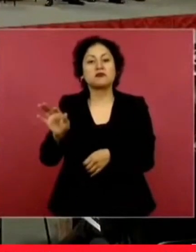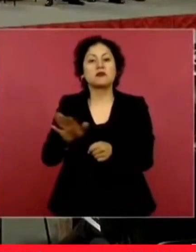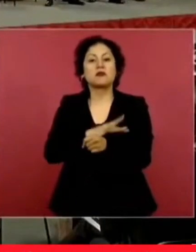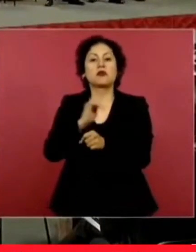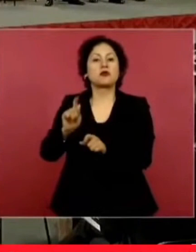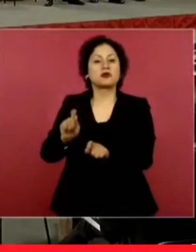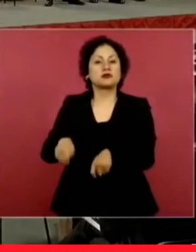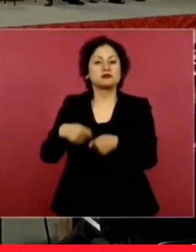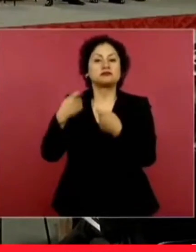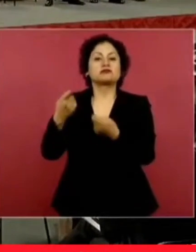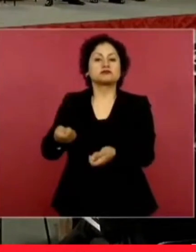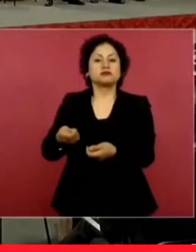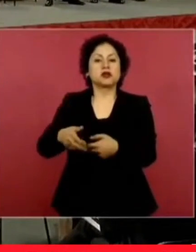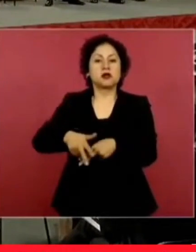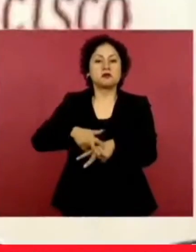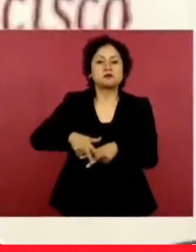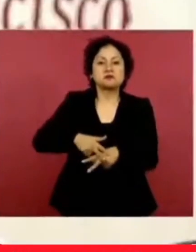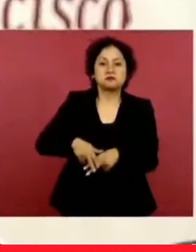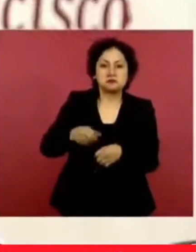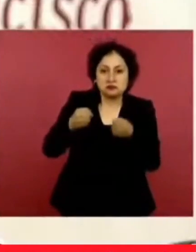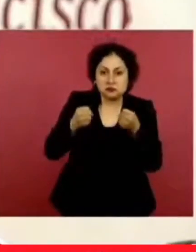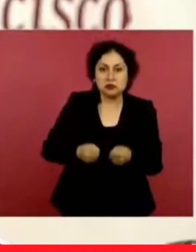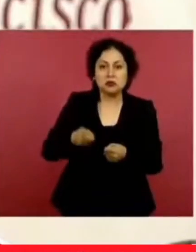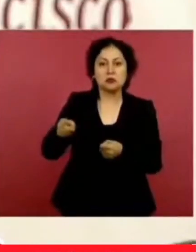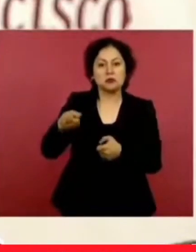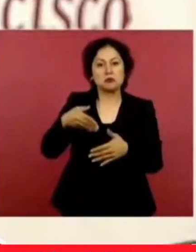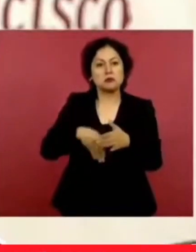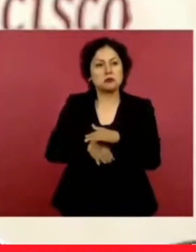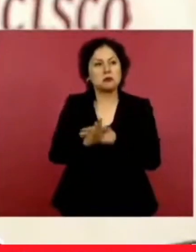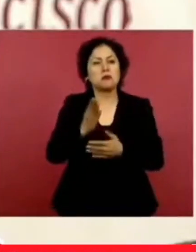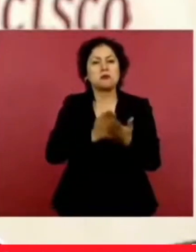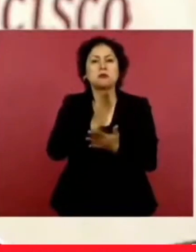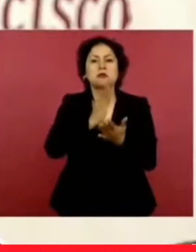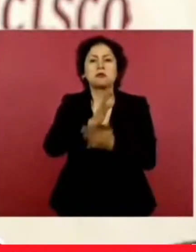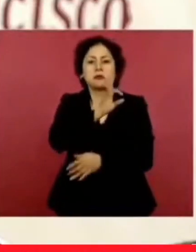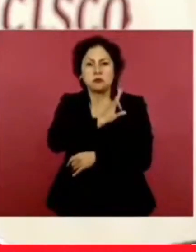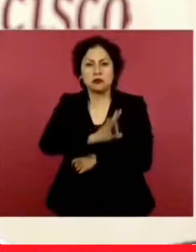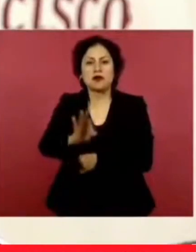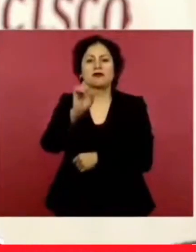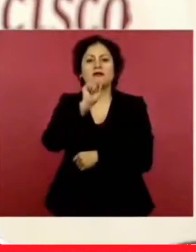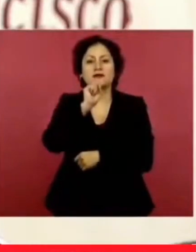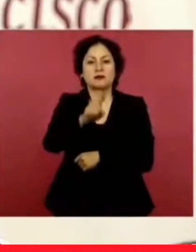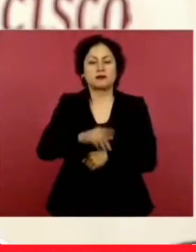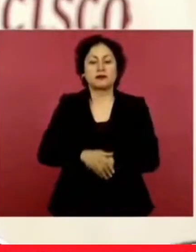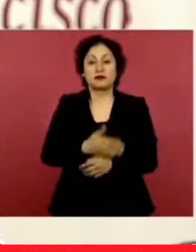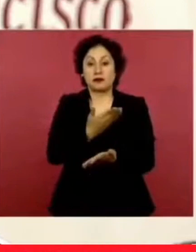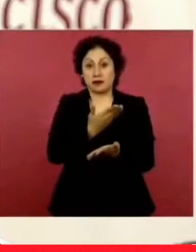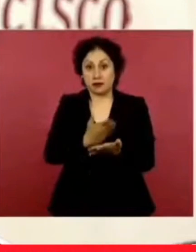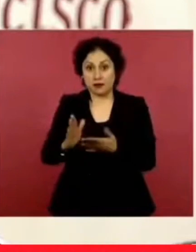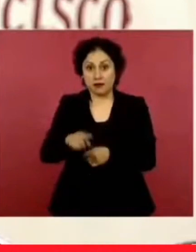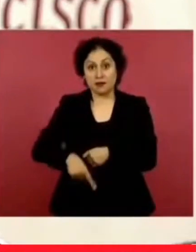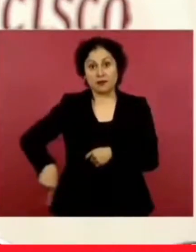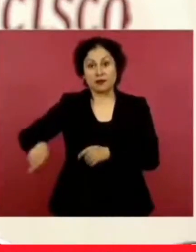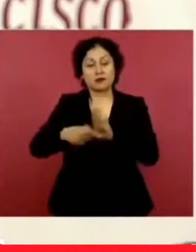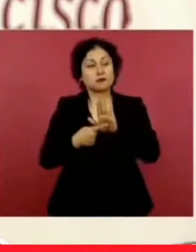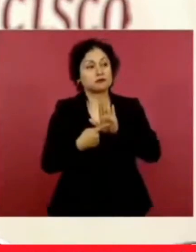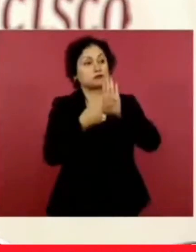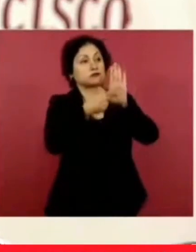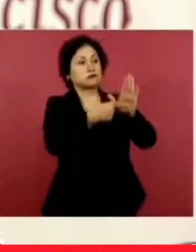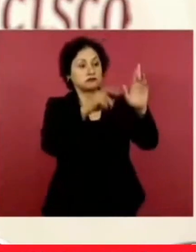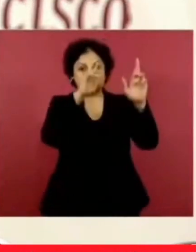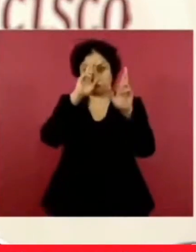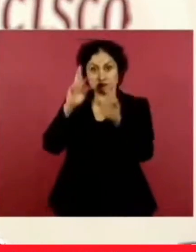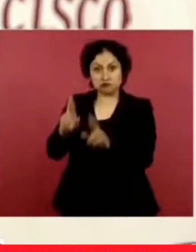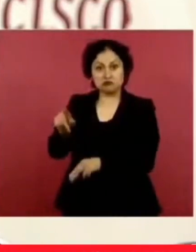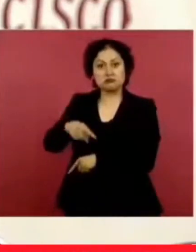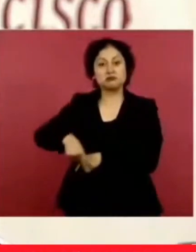seguro, eficiente y accesible. Además, promoverá el respeto a los derechos humanos de las